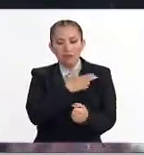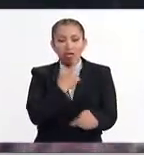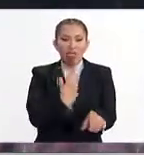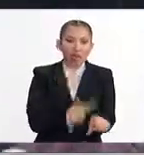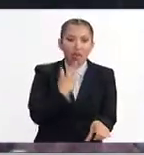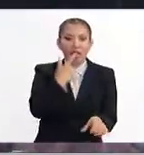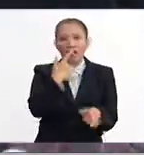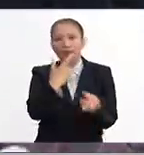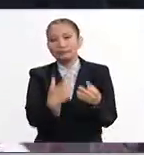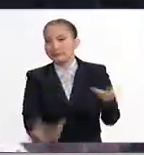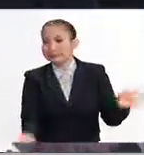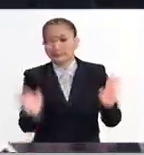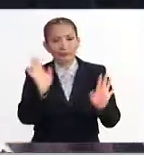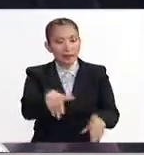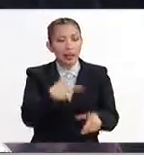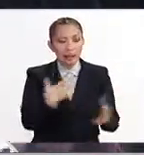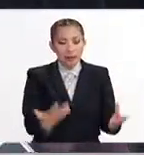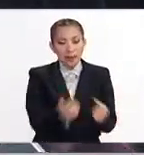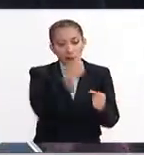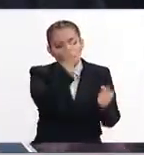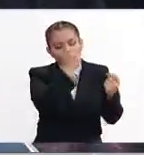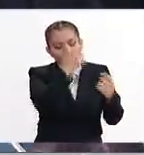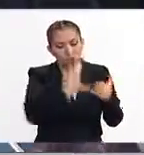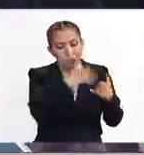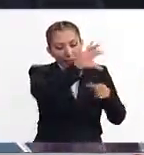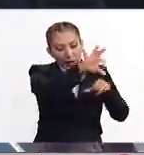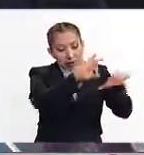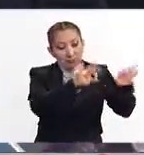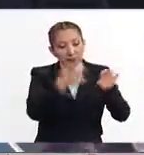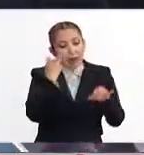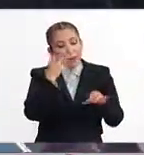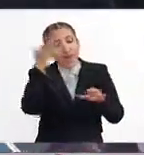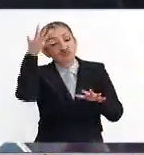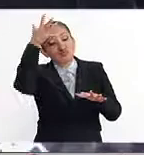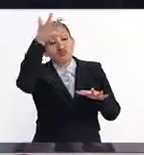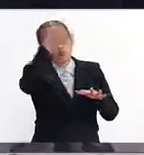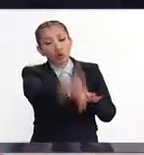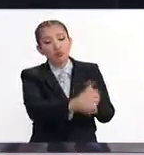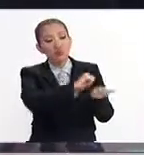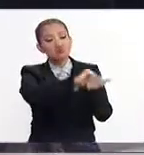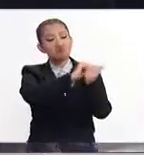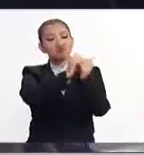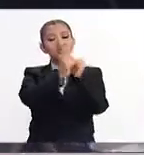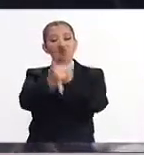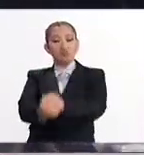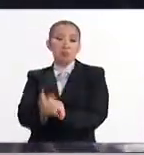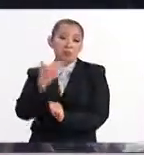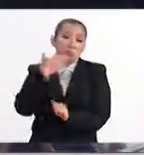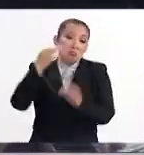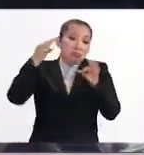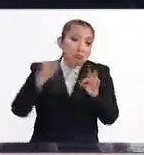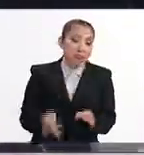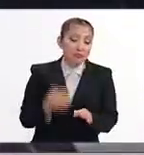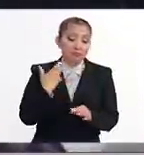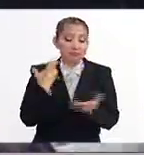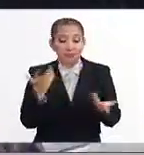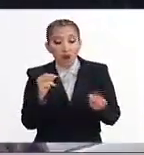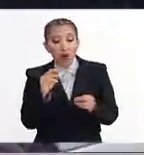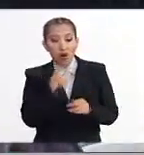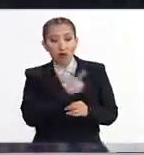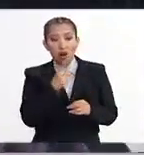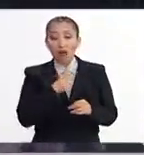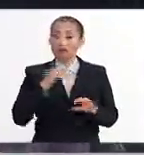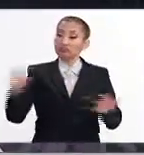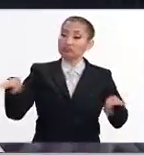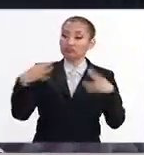pero que pues rescató a jovencitos que se espera vayan a ser hombres de futuro, que no solamente se conviertan